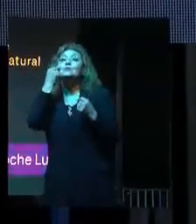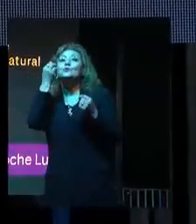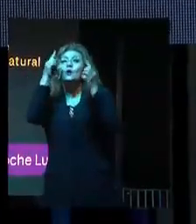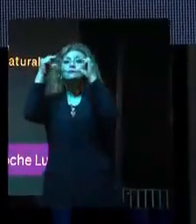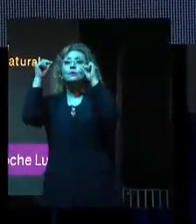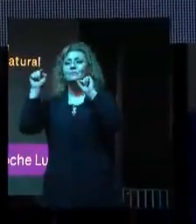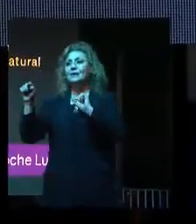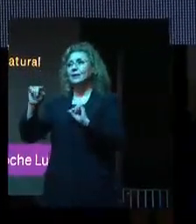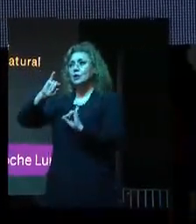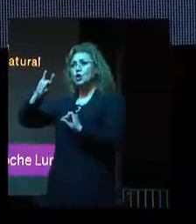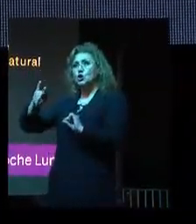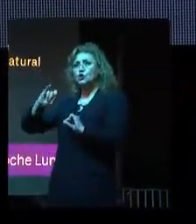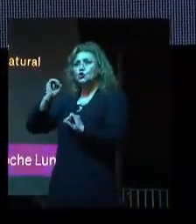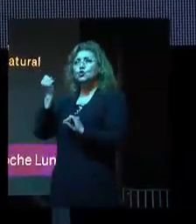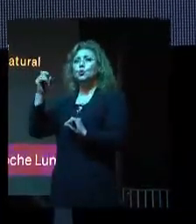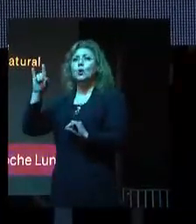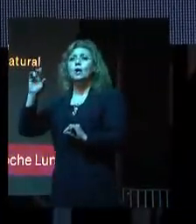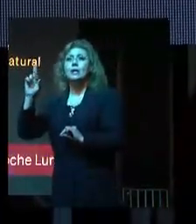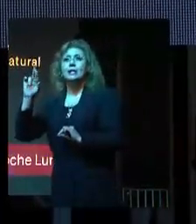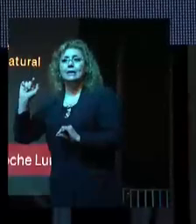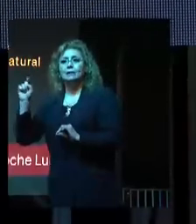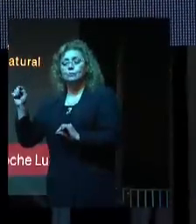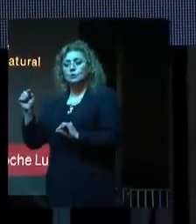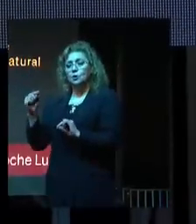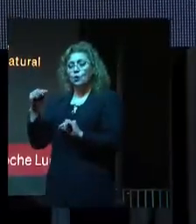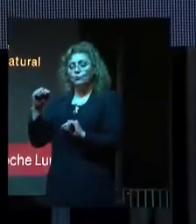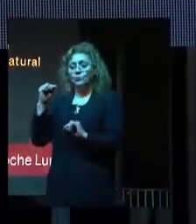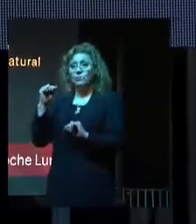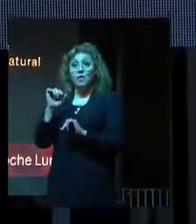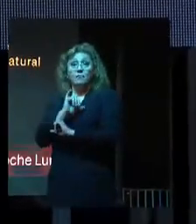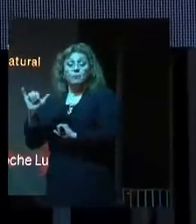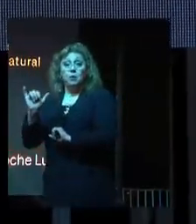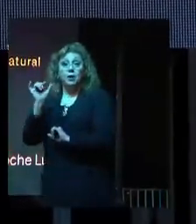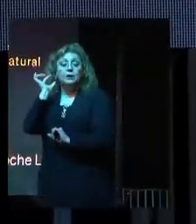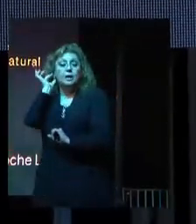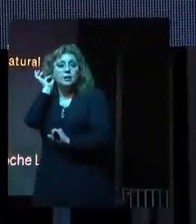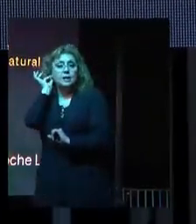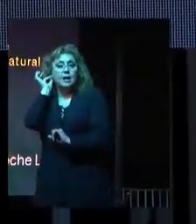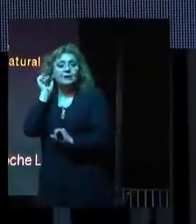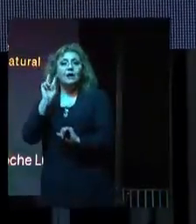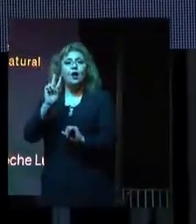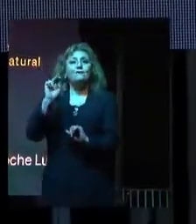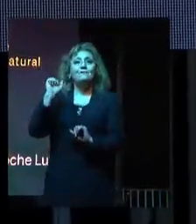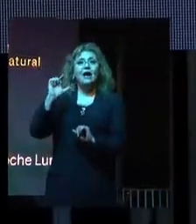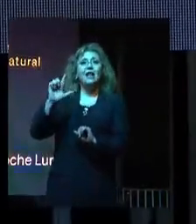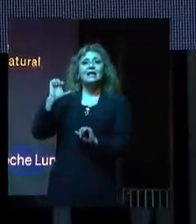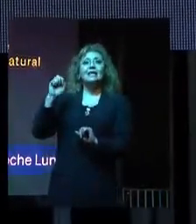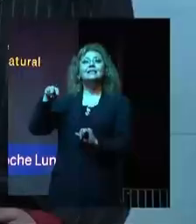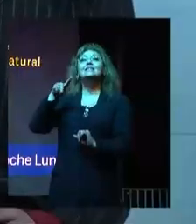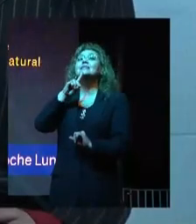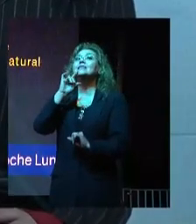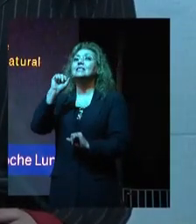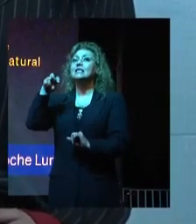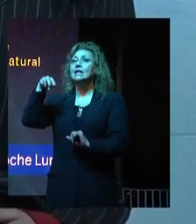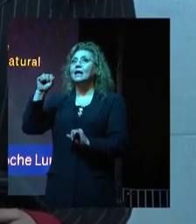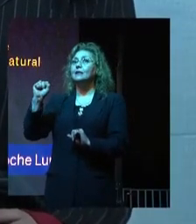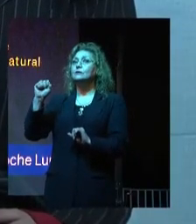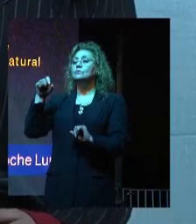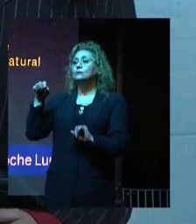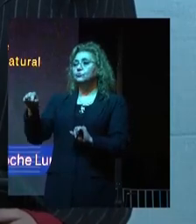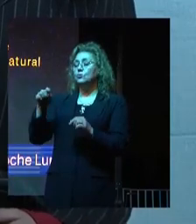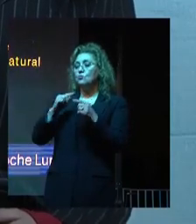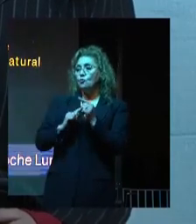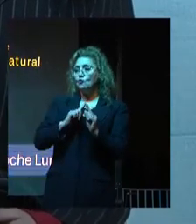cabro. Al poco tiempo mandaron una niña, Valentina Tereshkova, y después